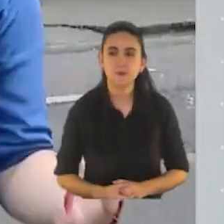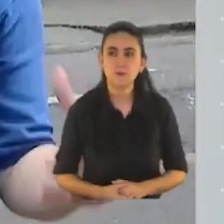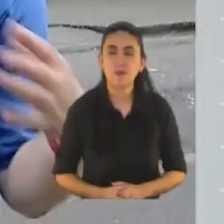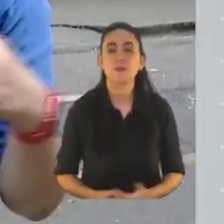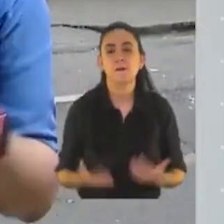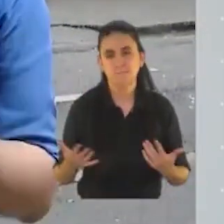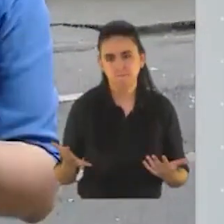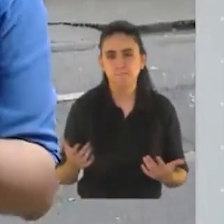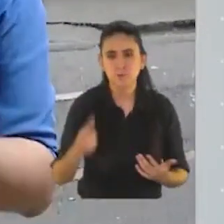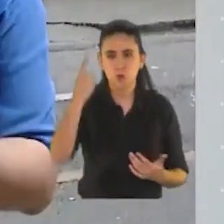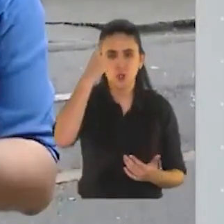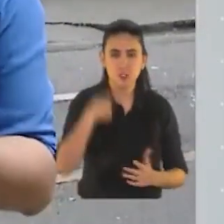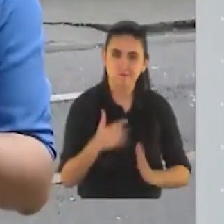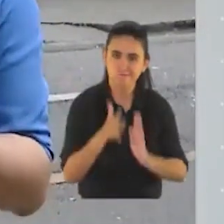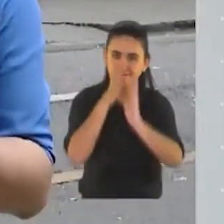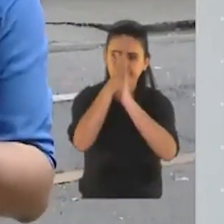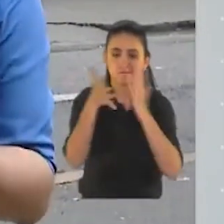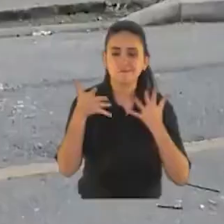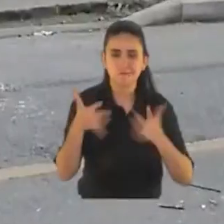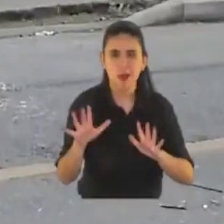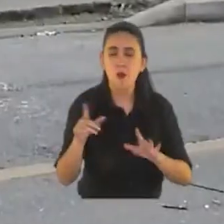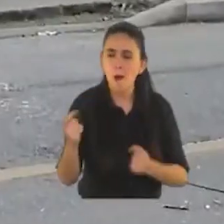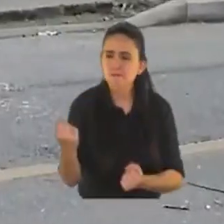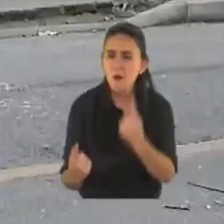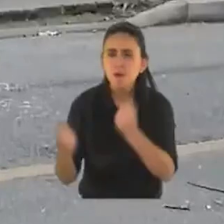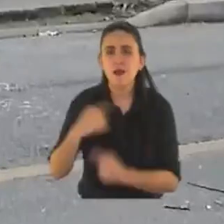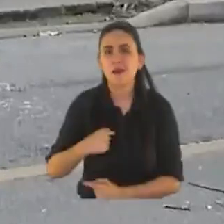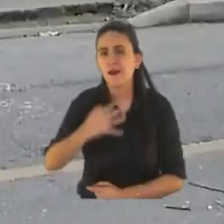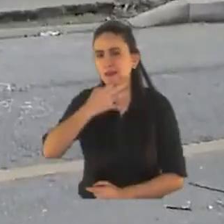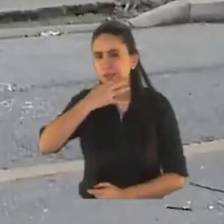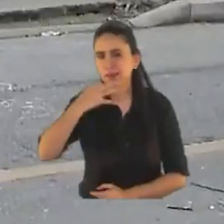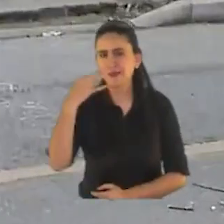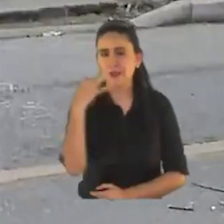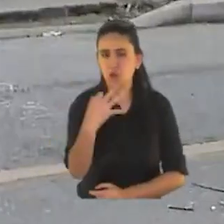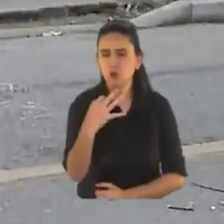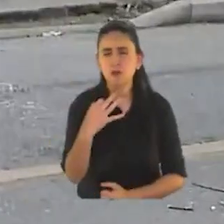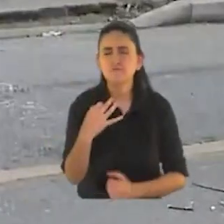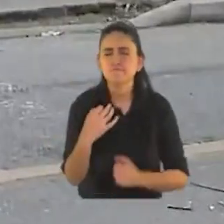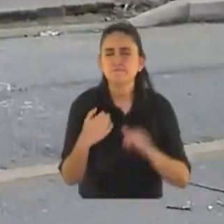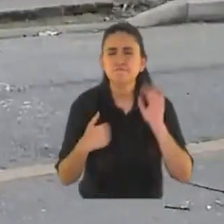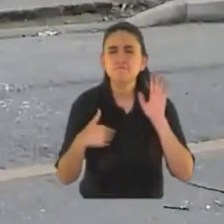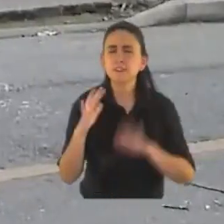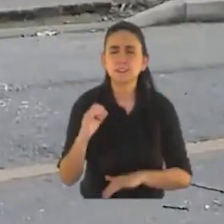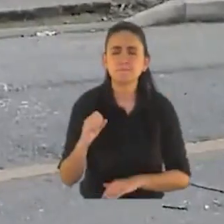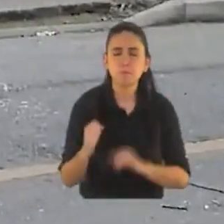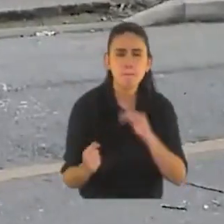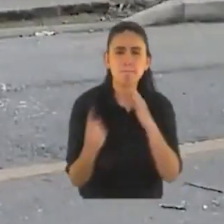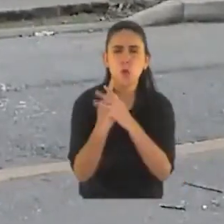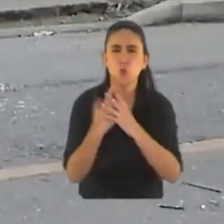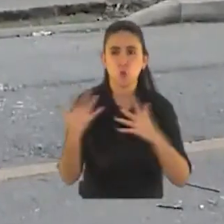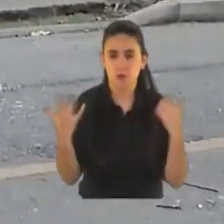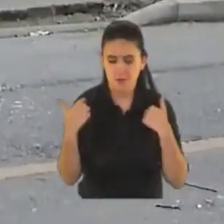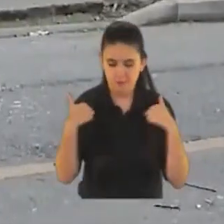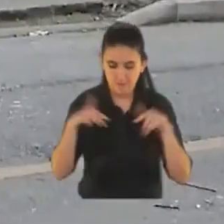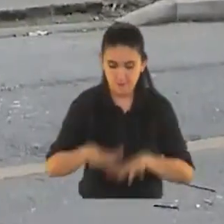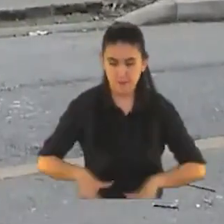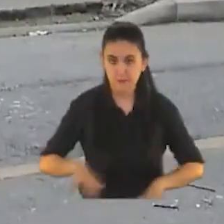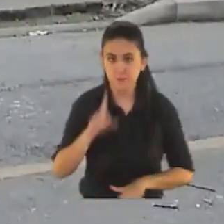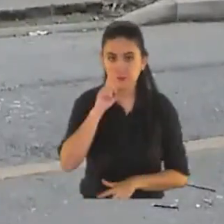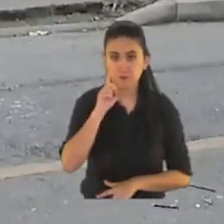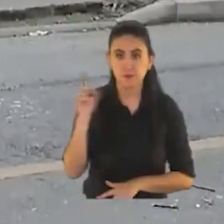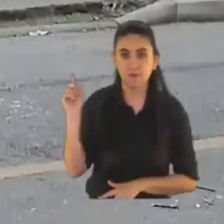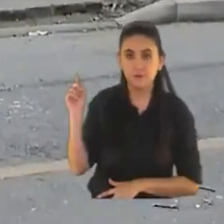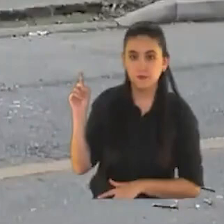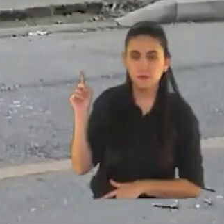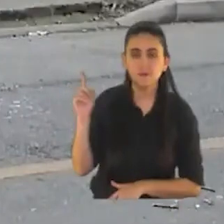pues mire Rosi tenemos varias denuncias sobre este tema la primera ocurre en donde nosotros nos encontramos justamente en el barrio